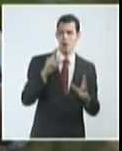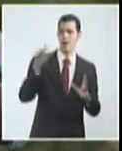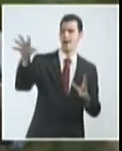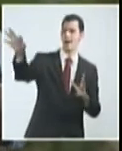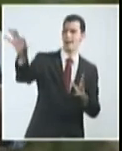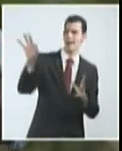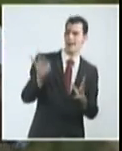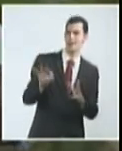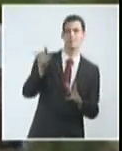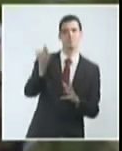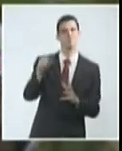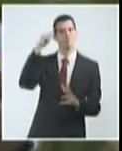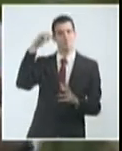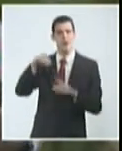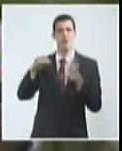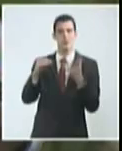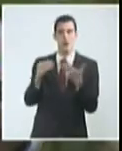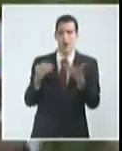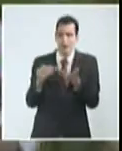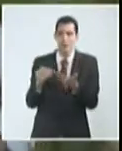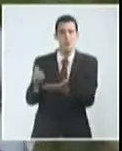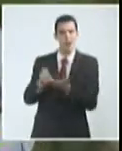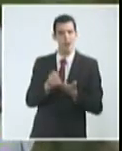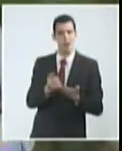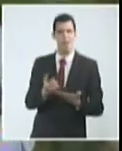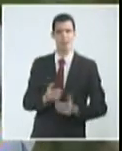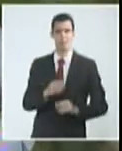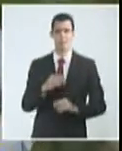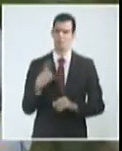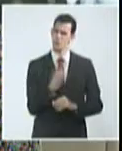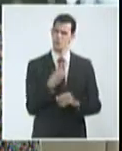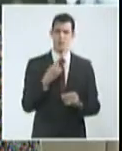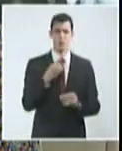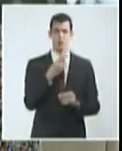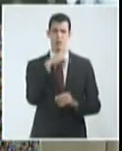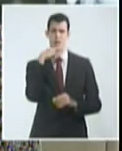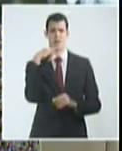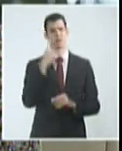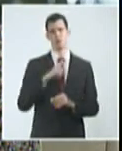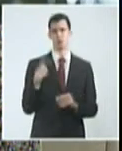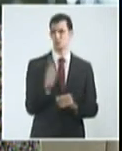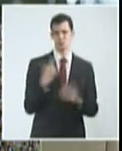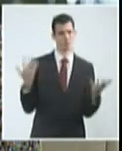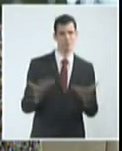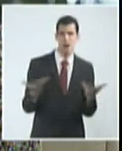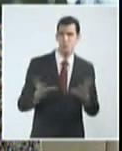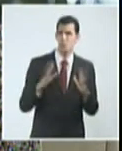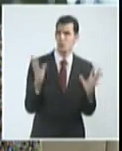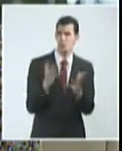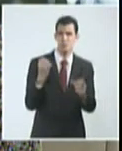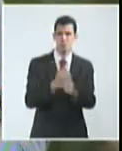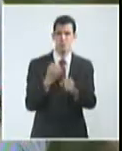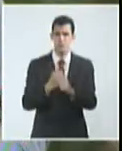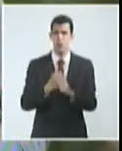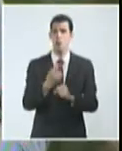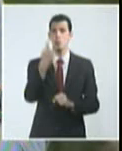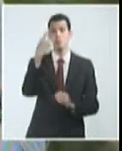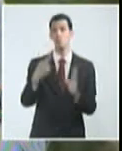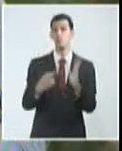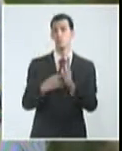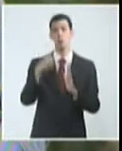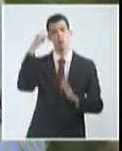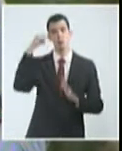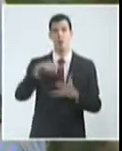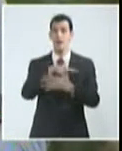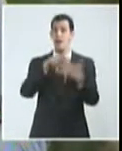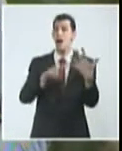proceso legislativo con una intensidad tremenda, fiel a lo que aprobó la Asamblea Nacional en su primera